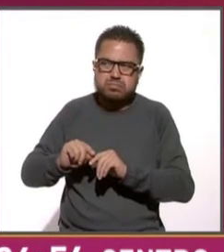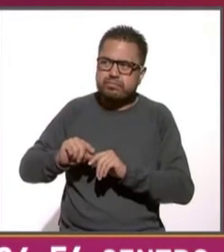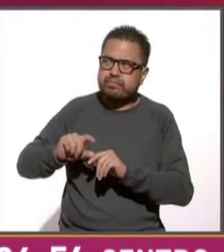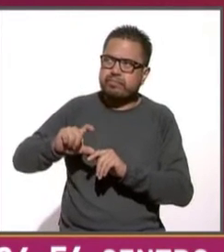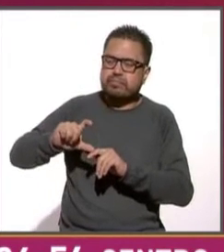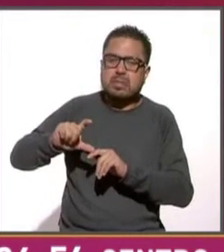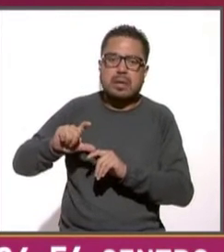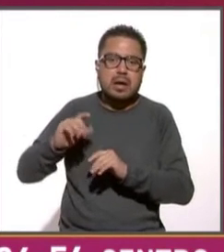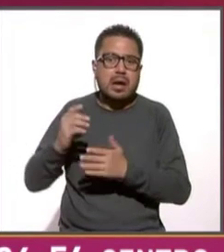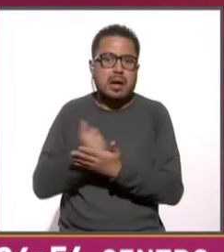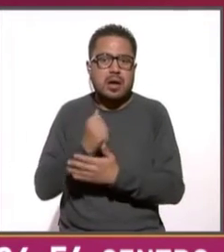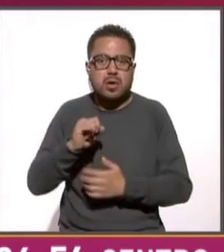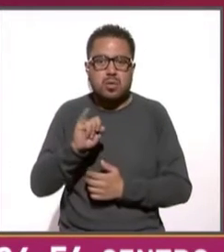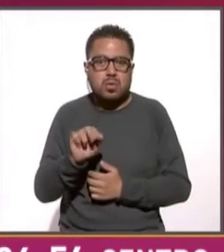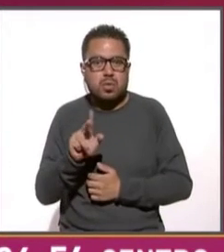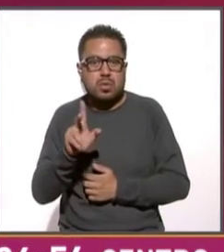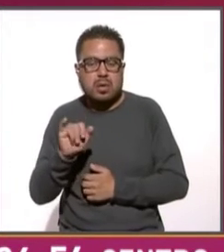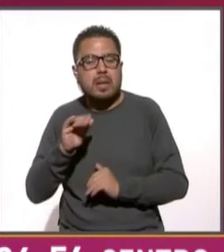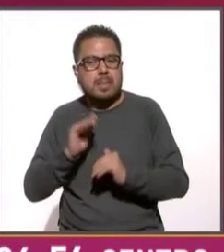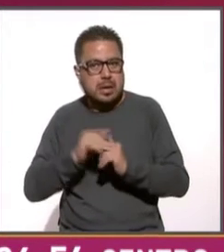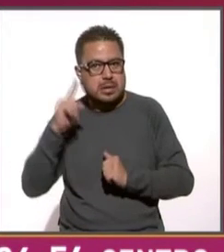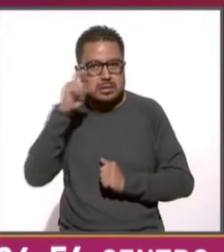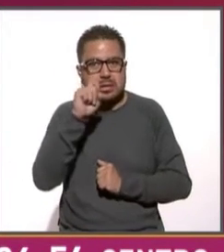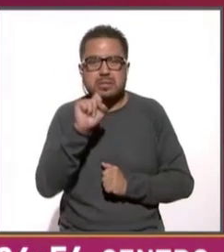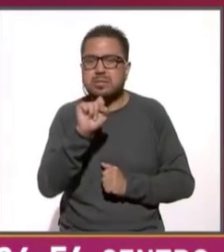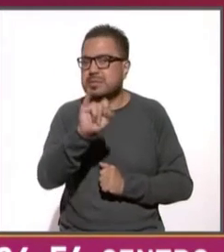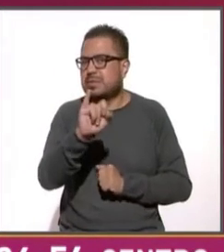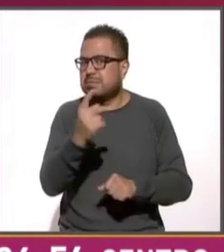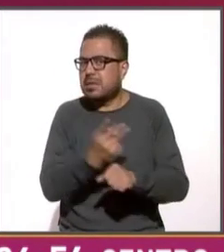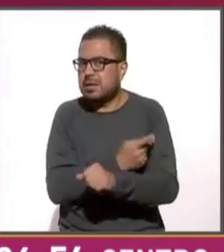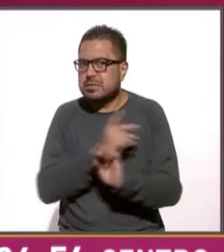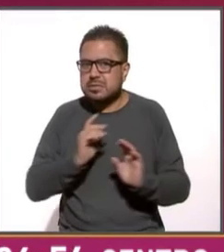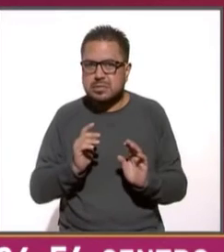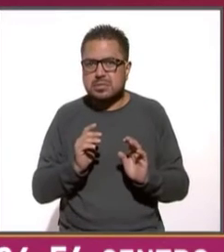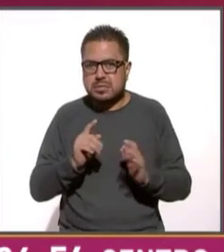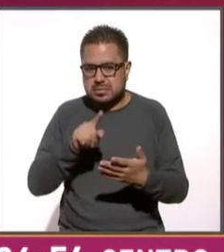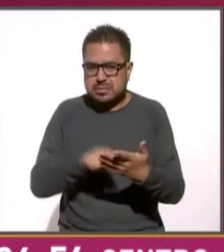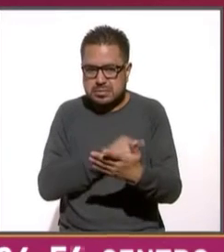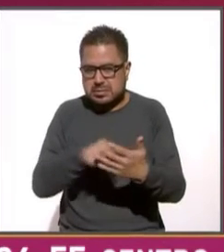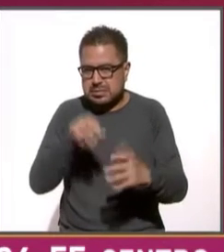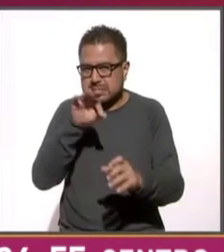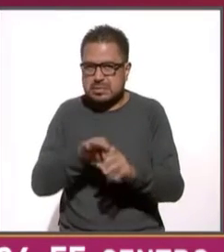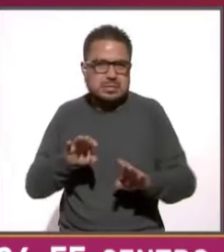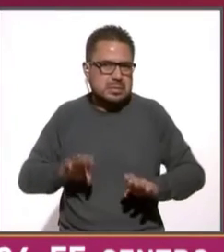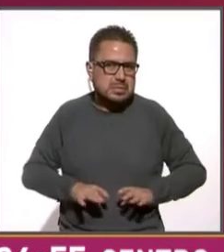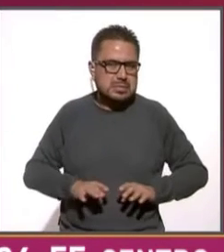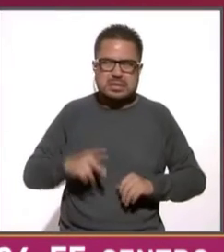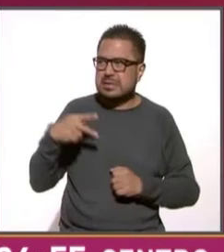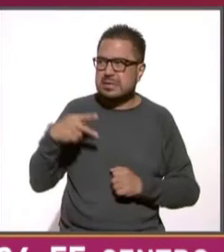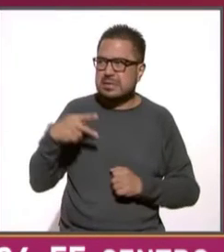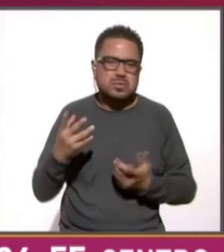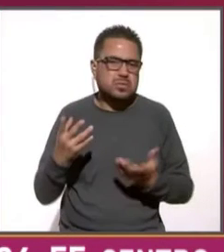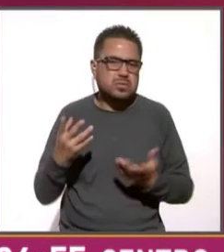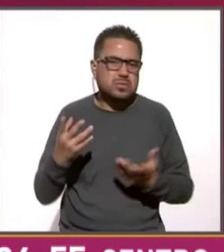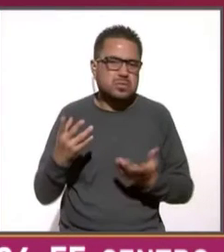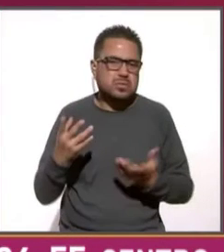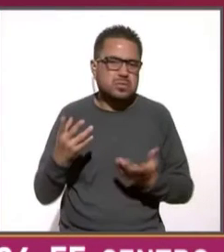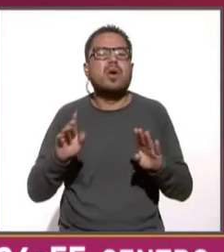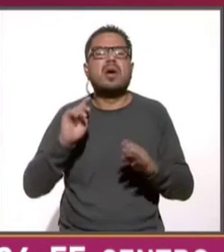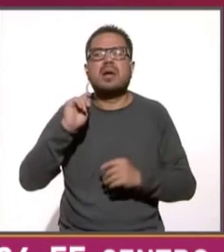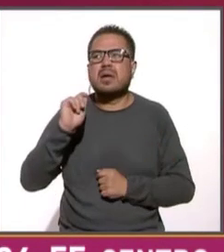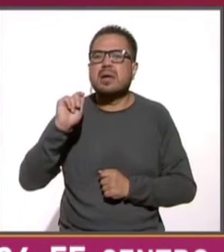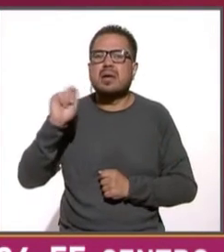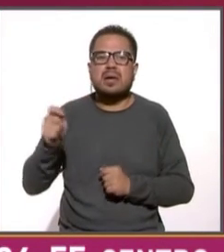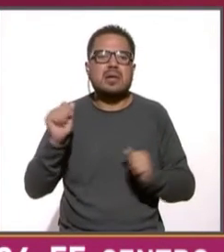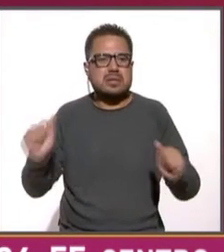favor de Julio Menchaca es algo difícil, pero sucedió. Esta elección tiene varias características que, como te decía,